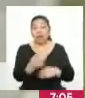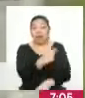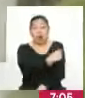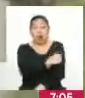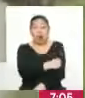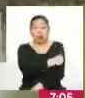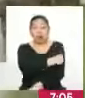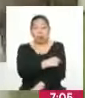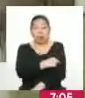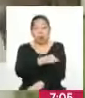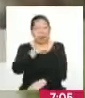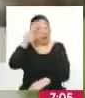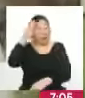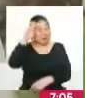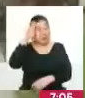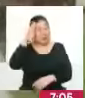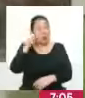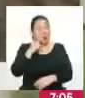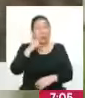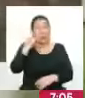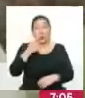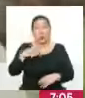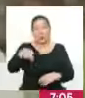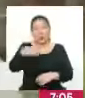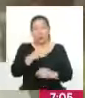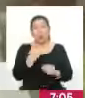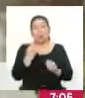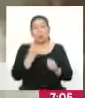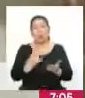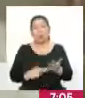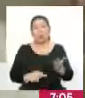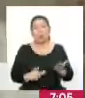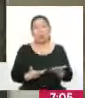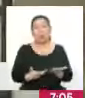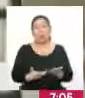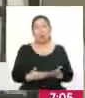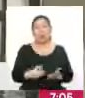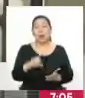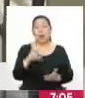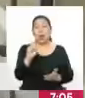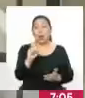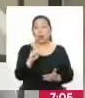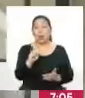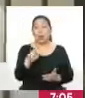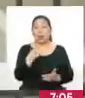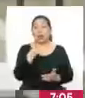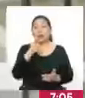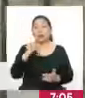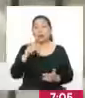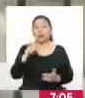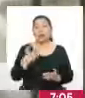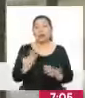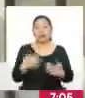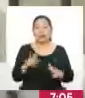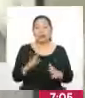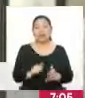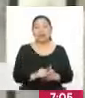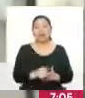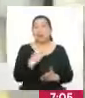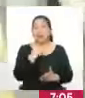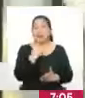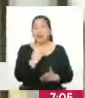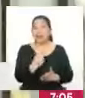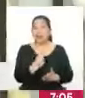Militar Central, en el área de emergencia, porque el general Manuel Lozada acaba de confirmar entonces, Jorge, hace